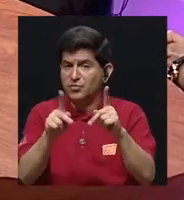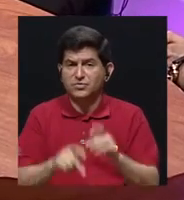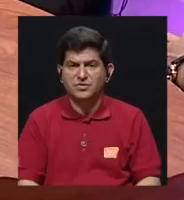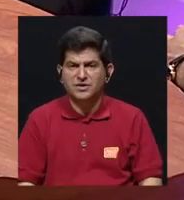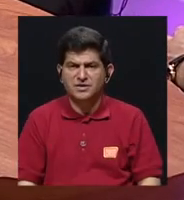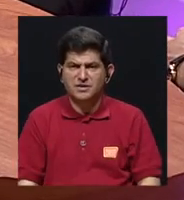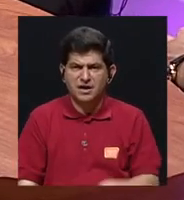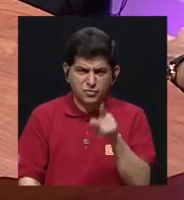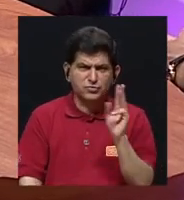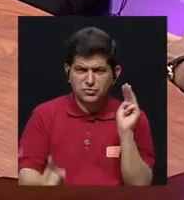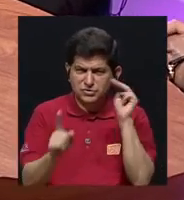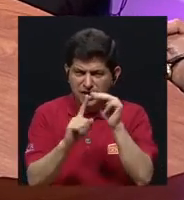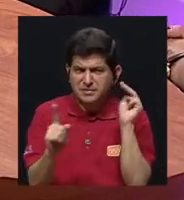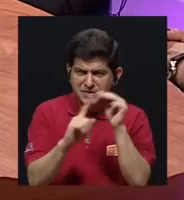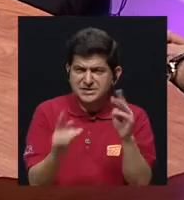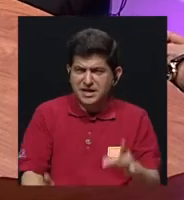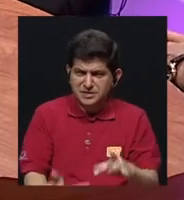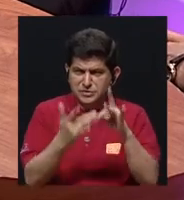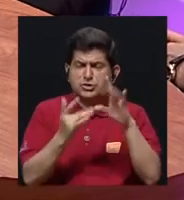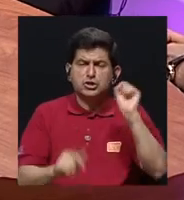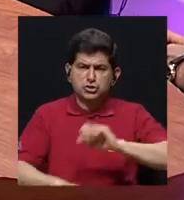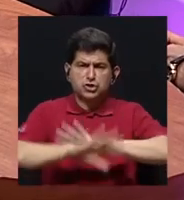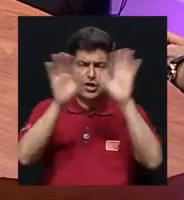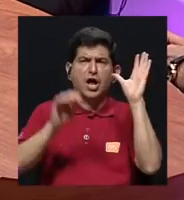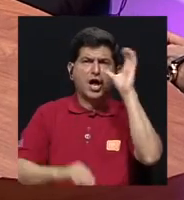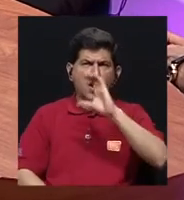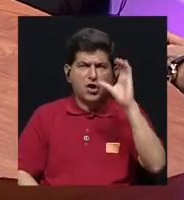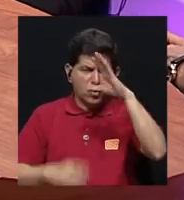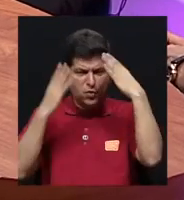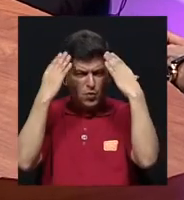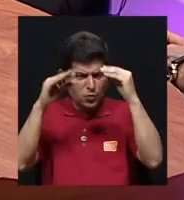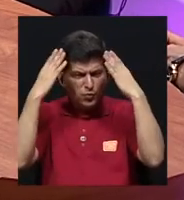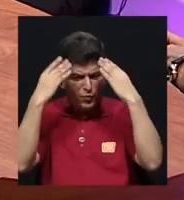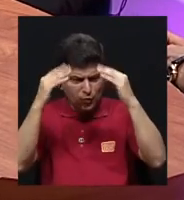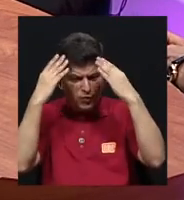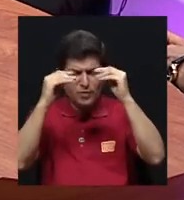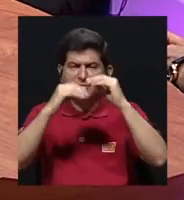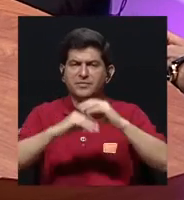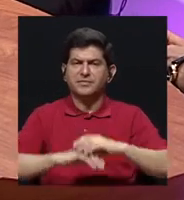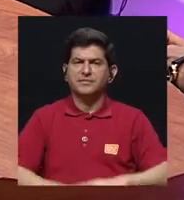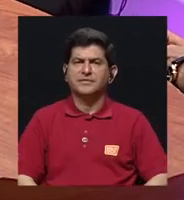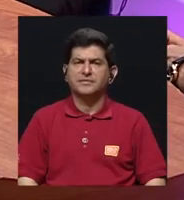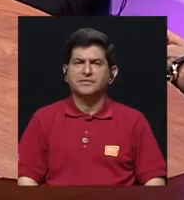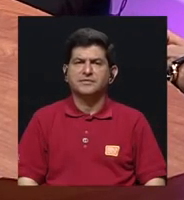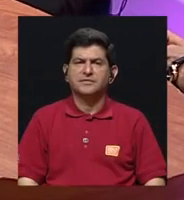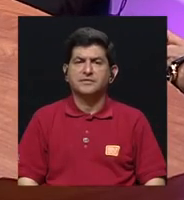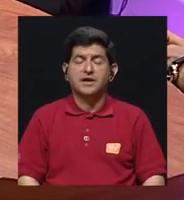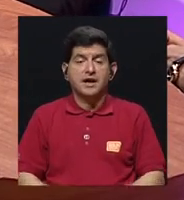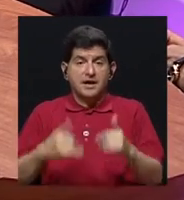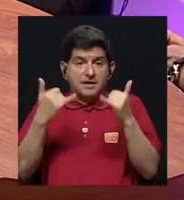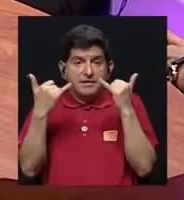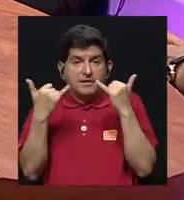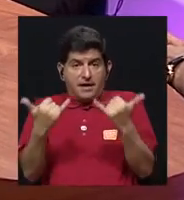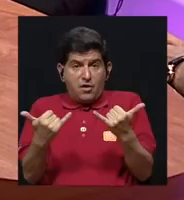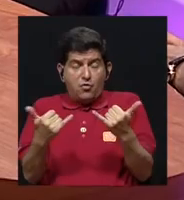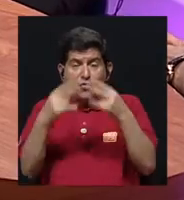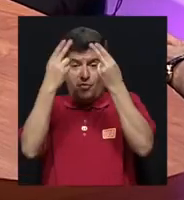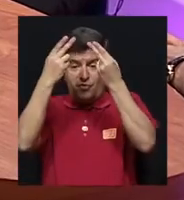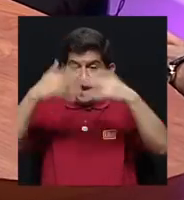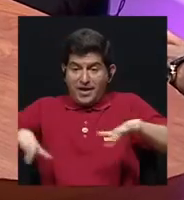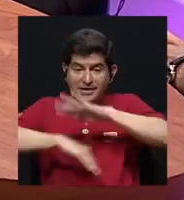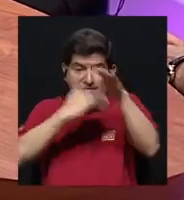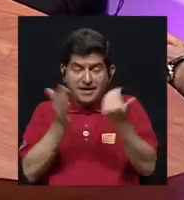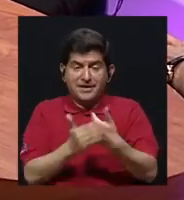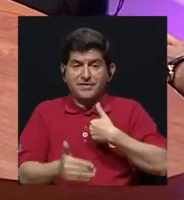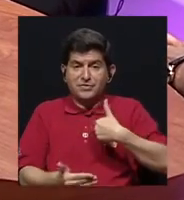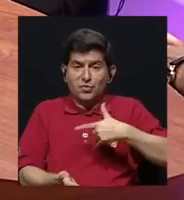oportunidades? ¿Tendrían ustedes un mensaje especial para ellas? Sí, claro, que busquen información. que uno, ahora en internet